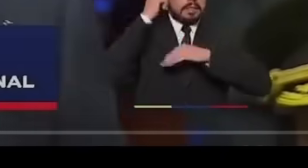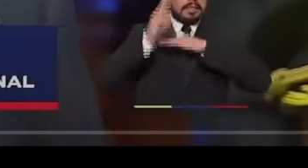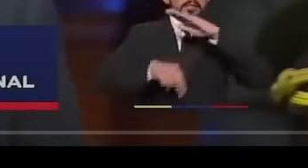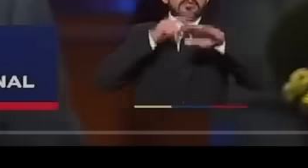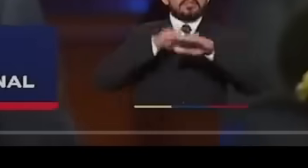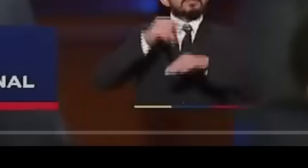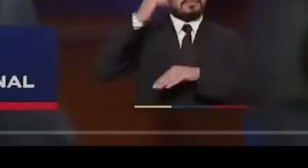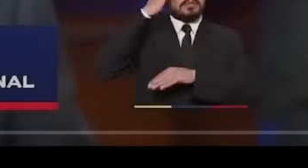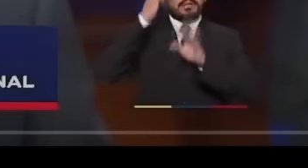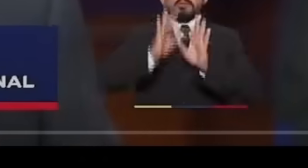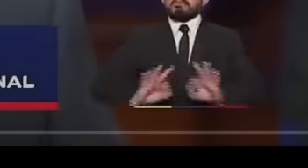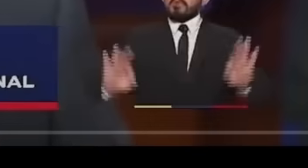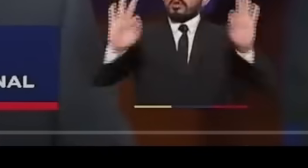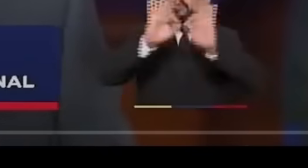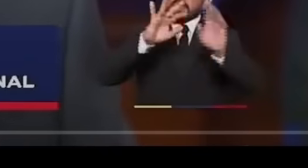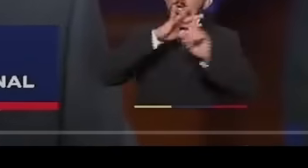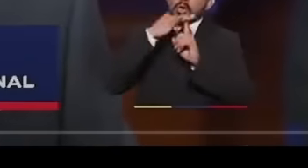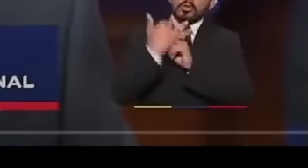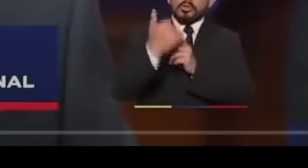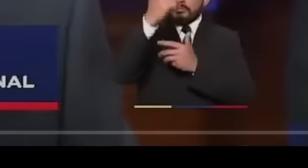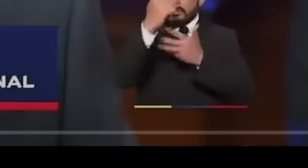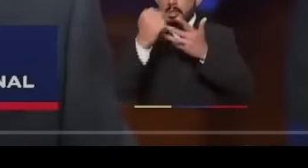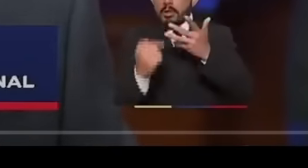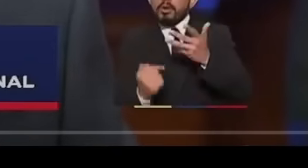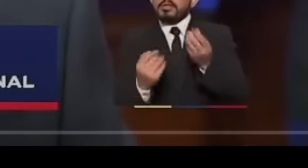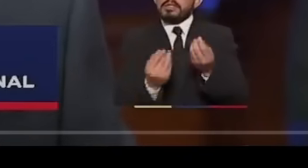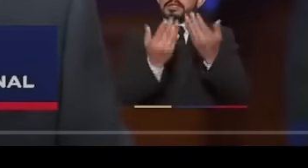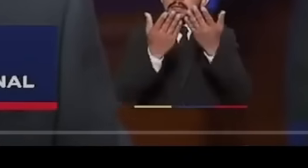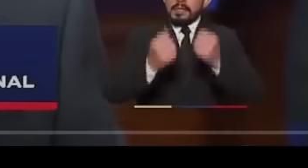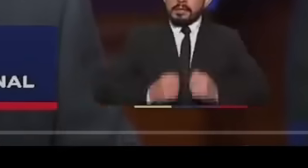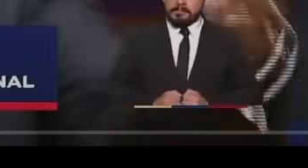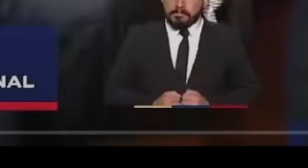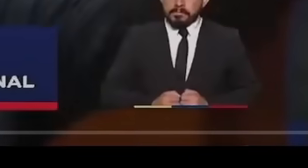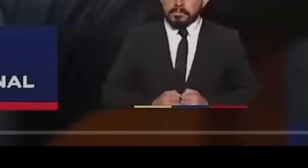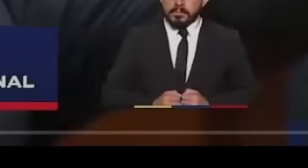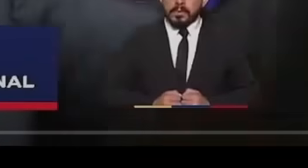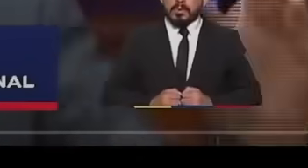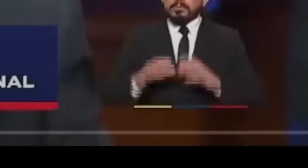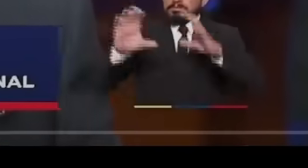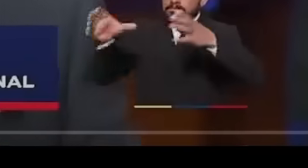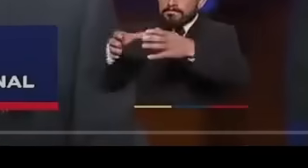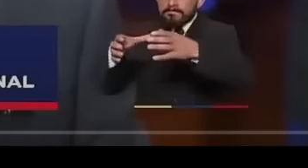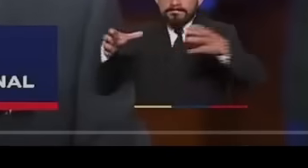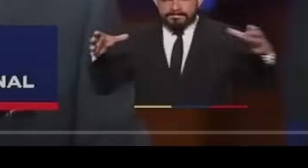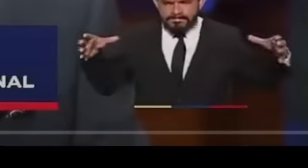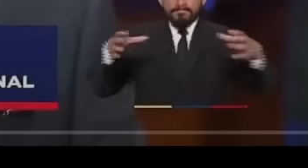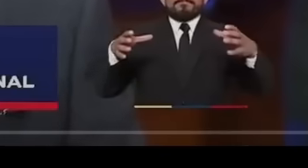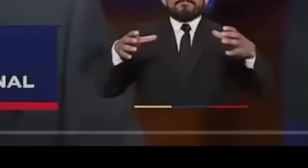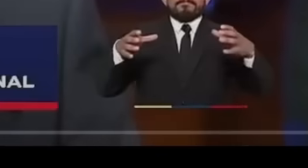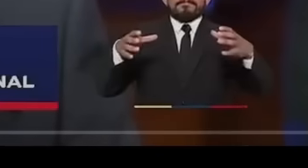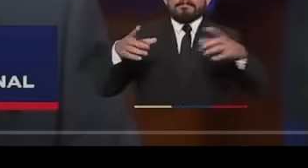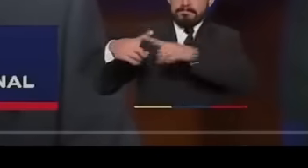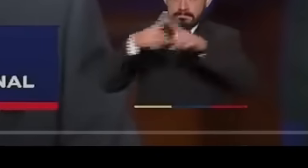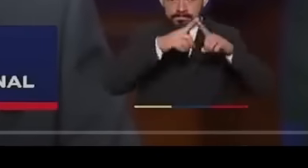de la importancia de crear las condiciones necesarias a través de una mayoría multipartidista para que el Poder